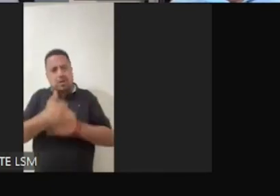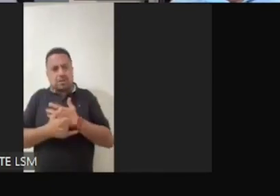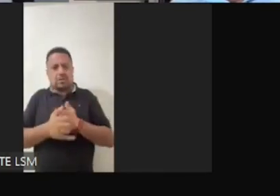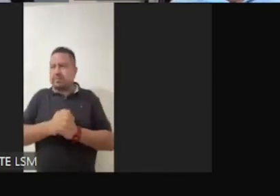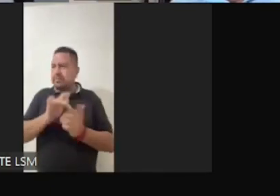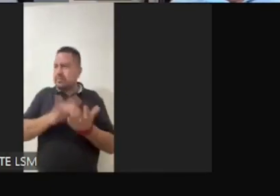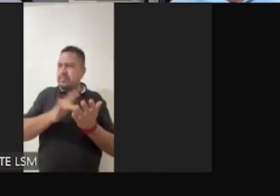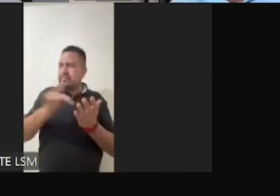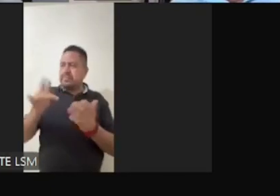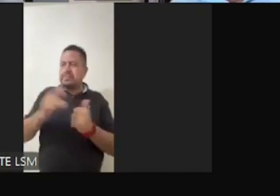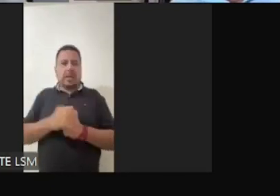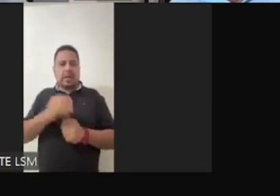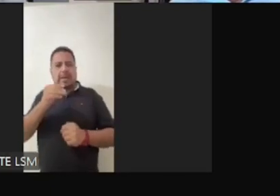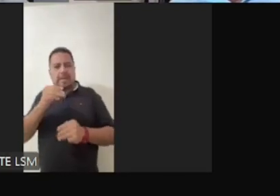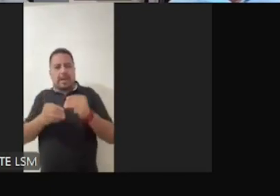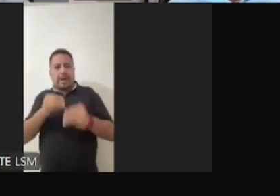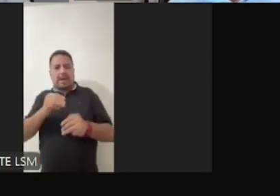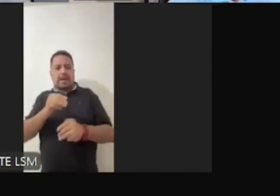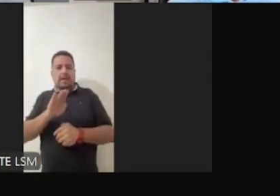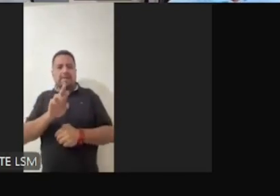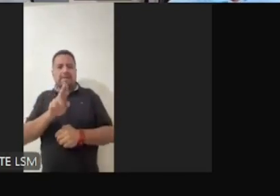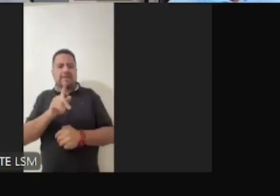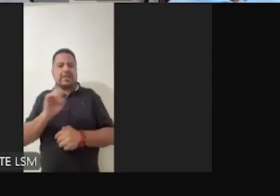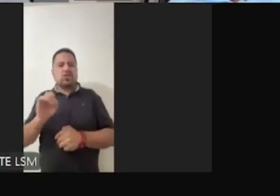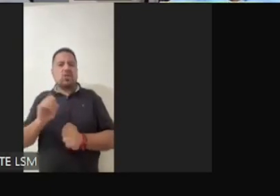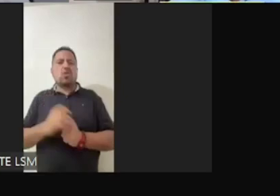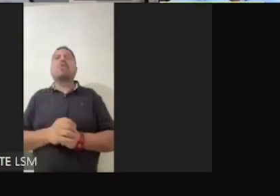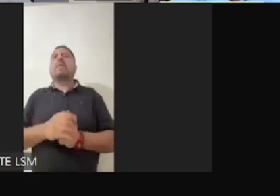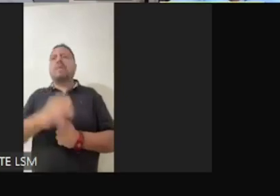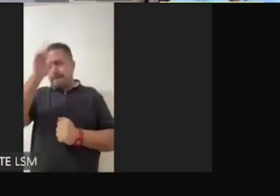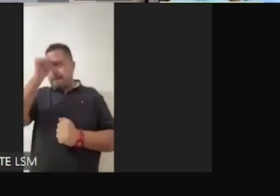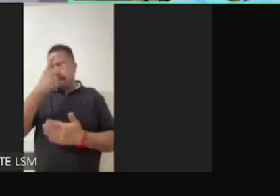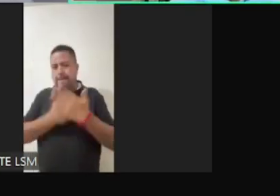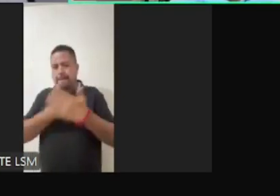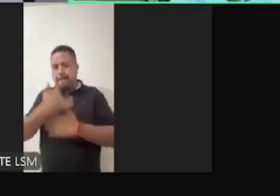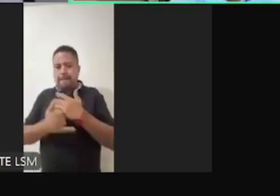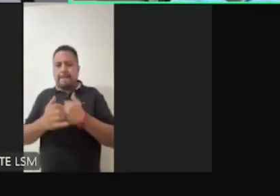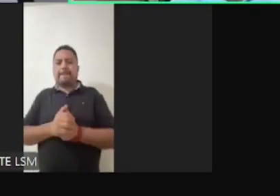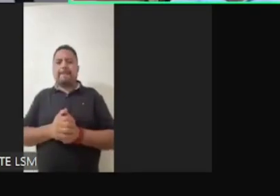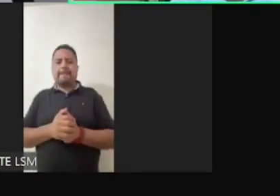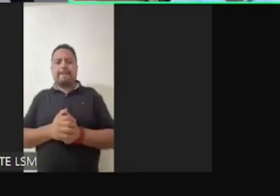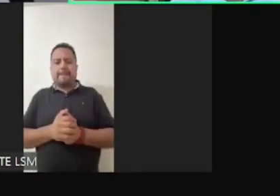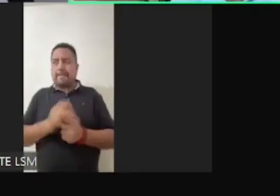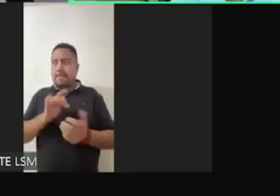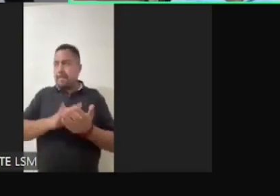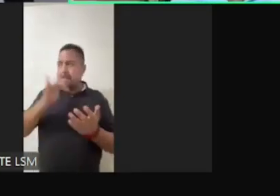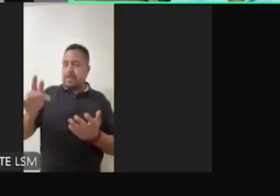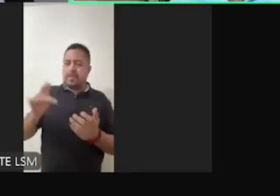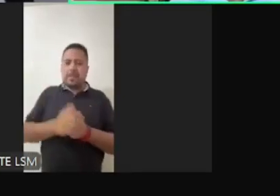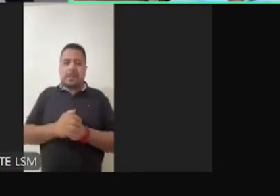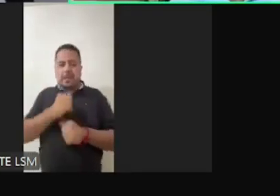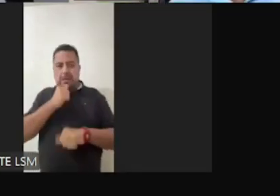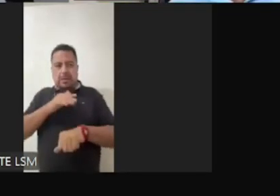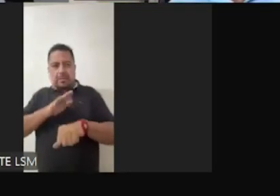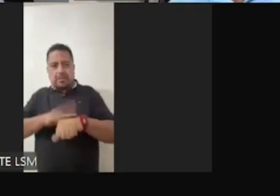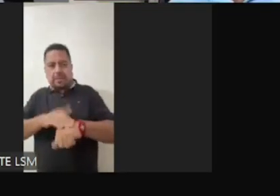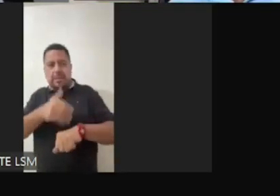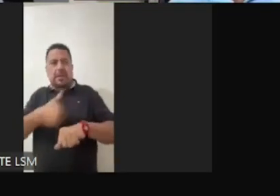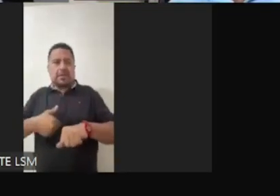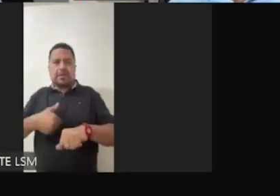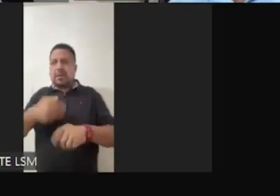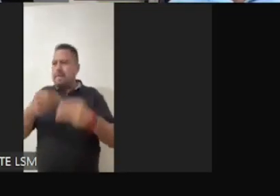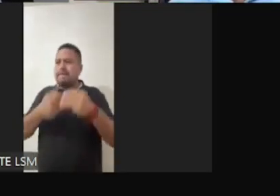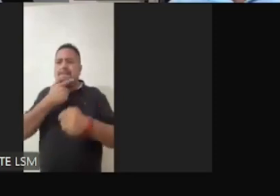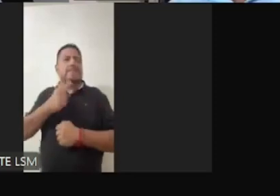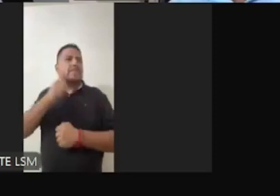Gracias magistrada magistrada Hilda Rosa Delgado Brito a favor del proyecto Gracias magistrada magistrada presidenta magistrada